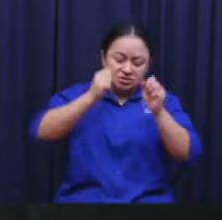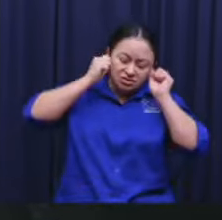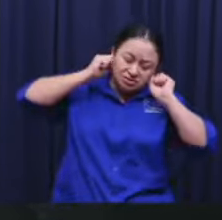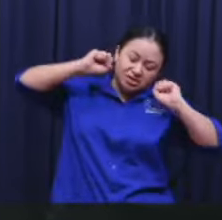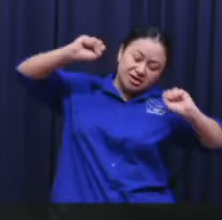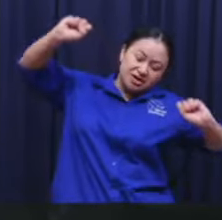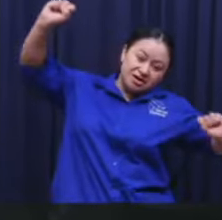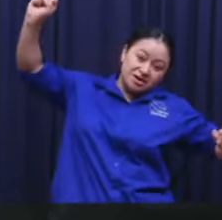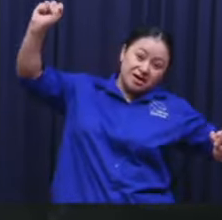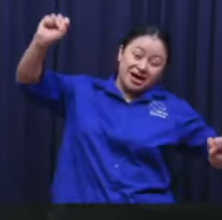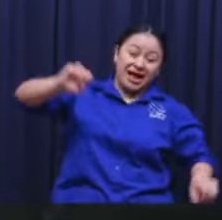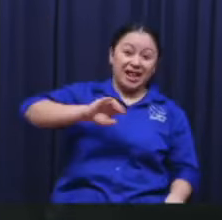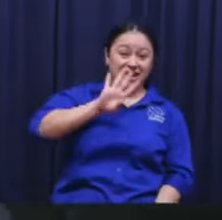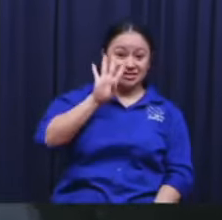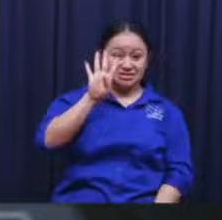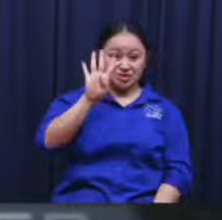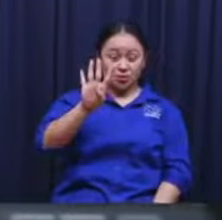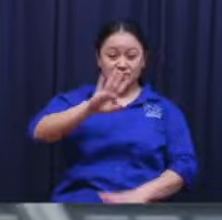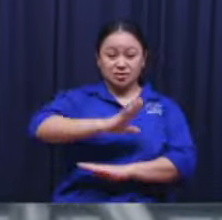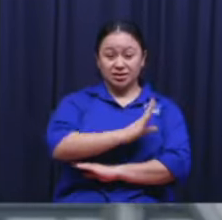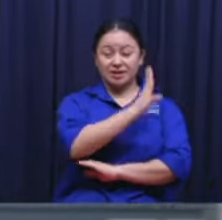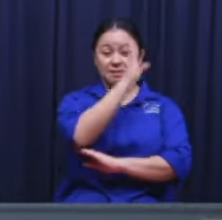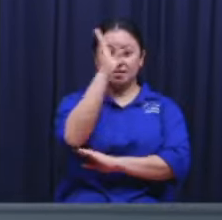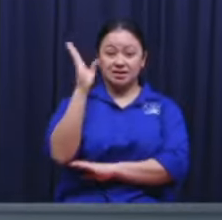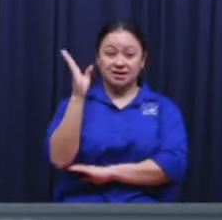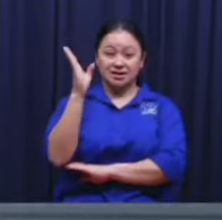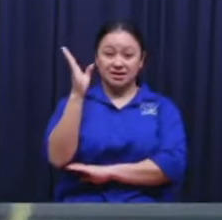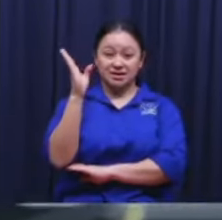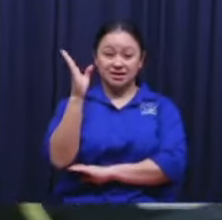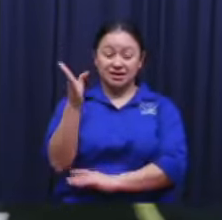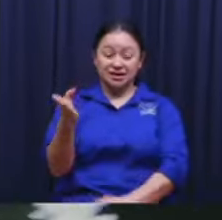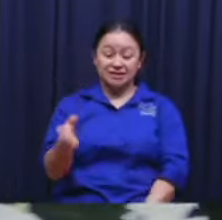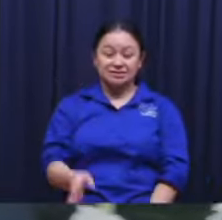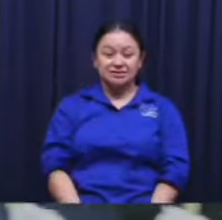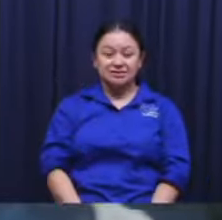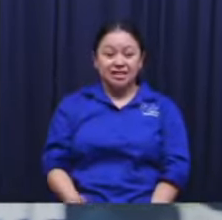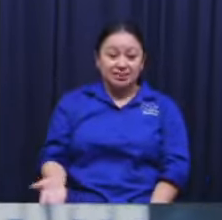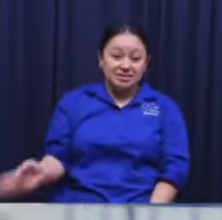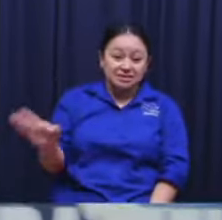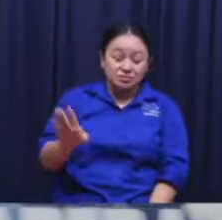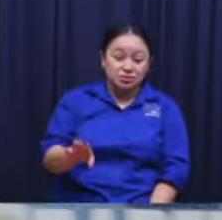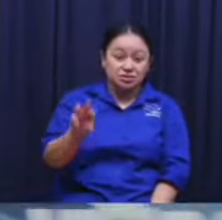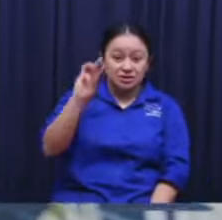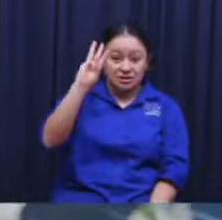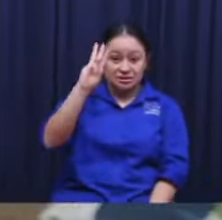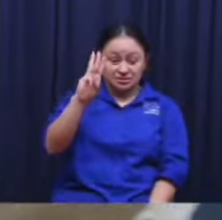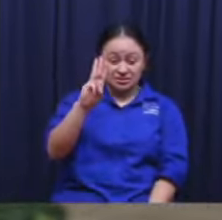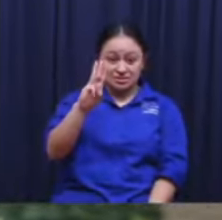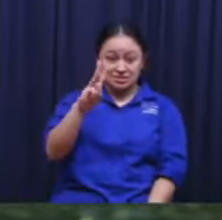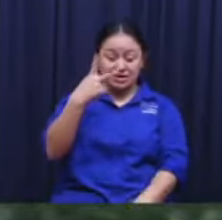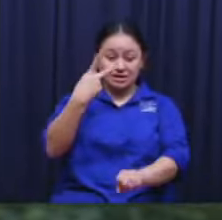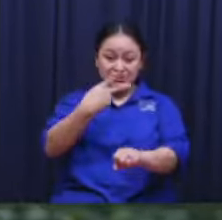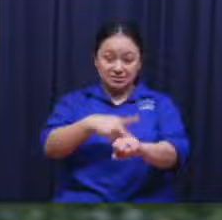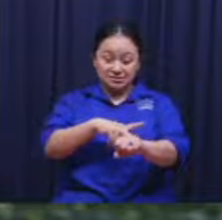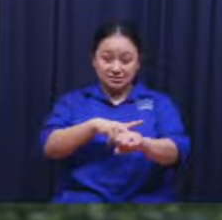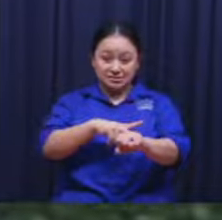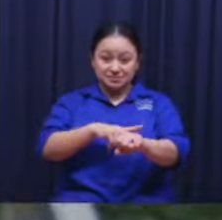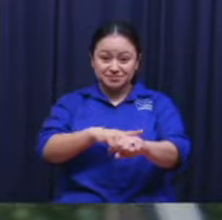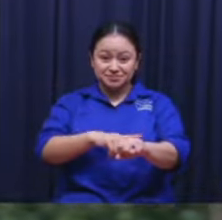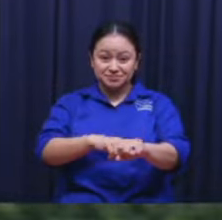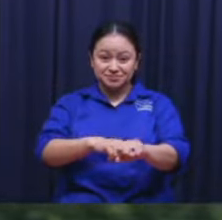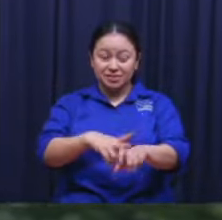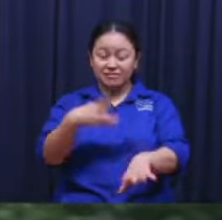4:45. Y a eso de las 3 de la tarde, después de haber comido 2 minutos en el día y de haber hecho